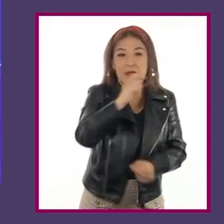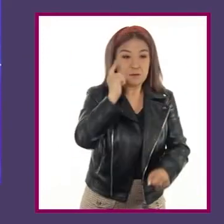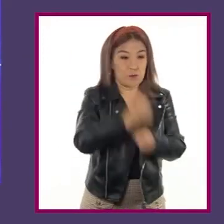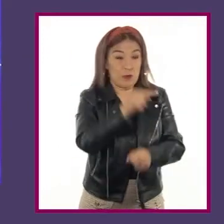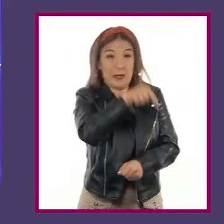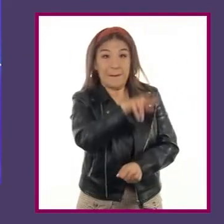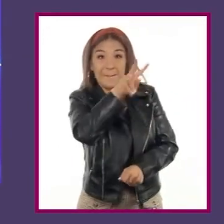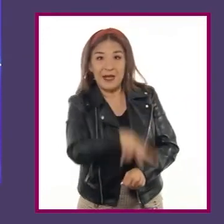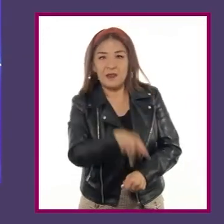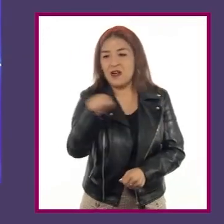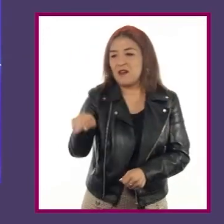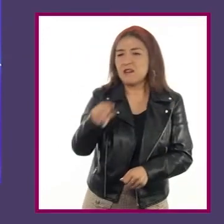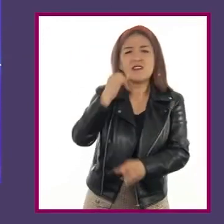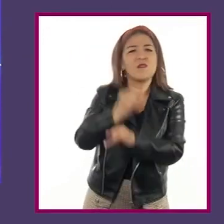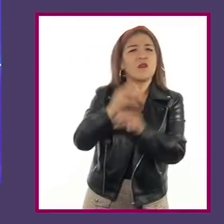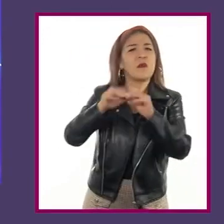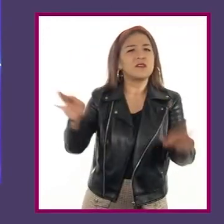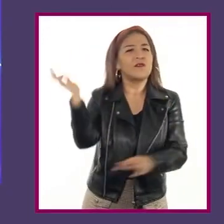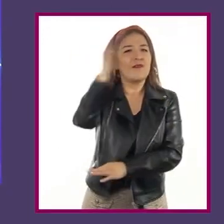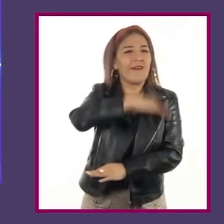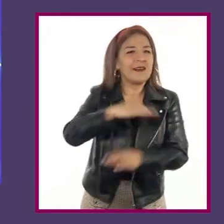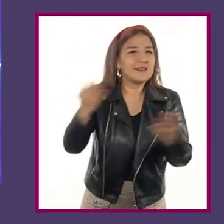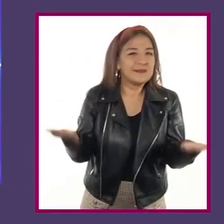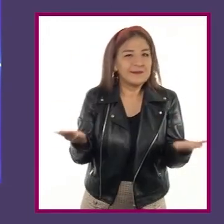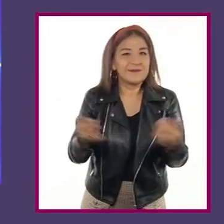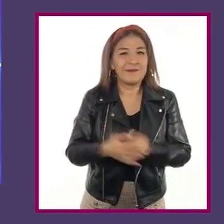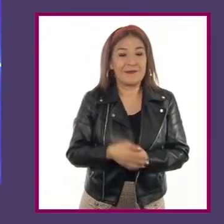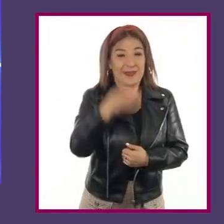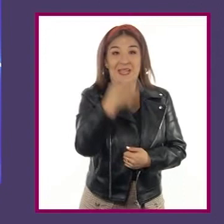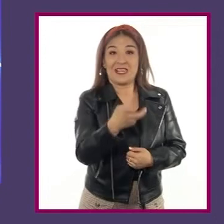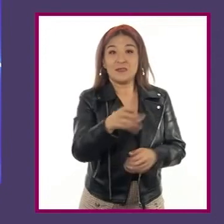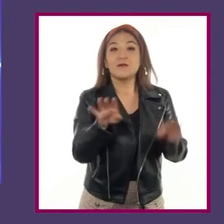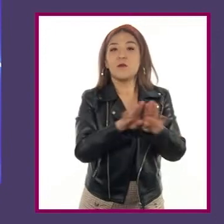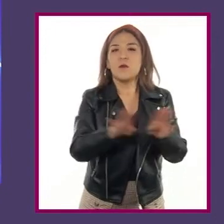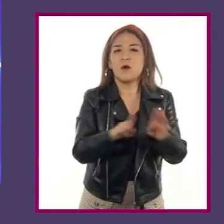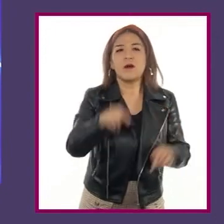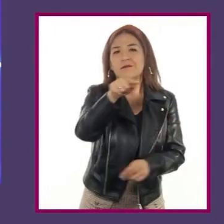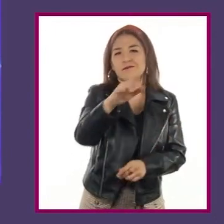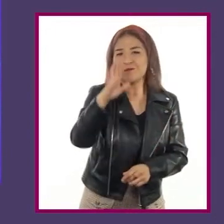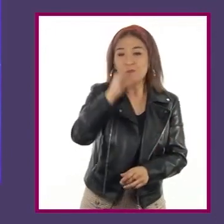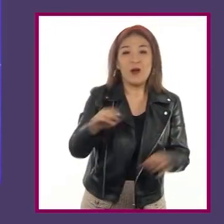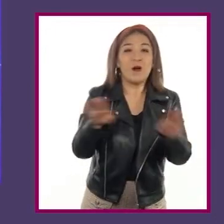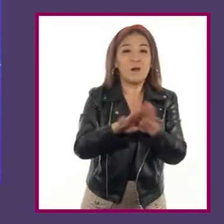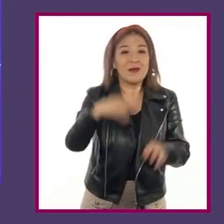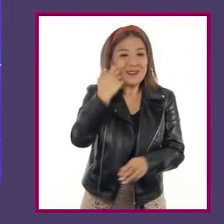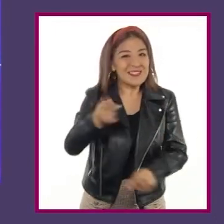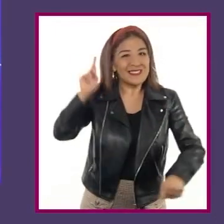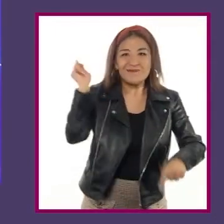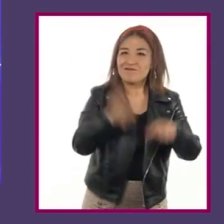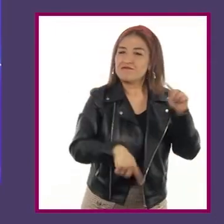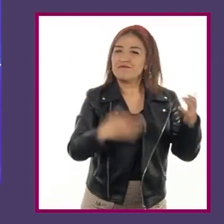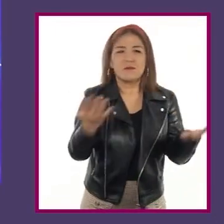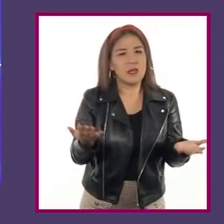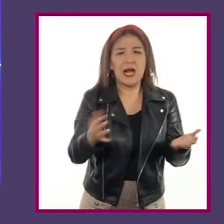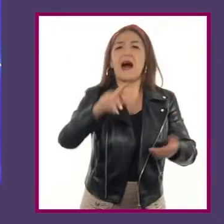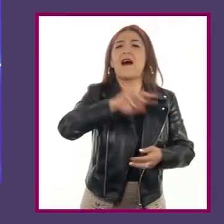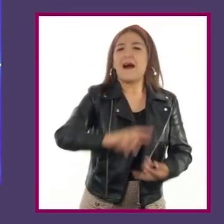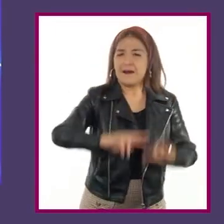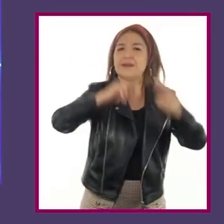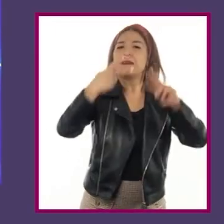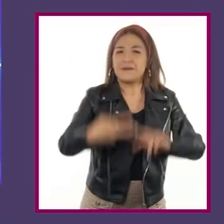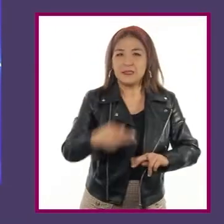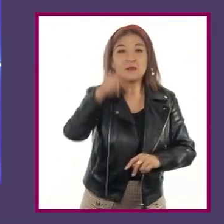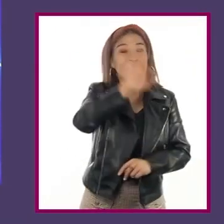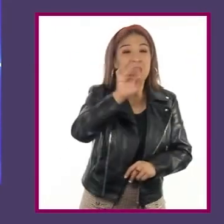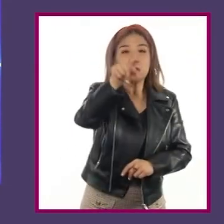información verdadera y la falsa. Ahora bien, esto no implica que no podamos hacer nada para remediarlo. Todo lo contrario, si